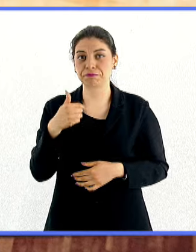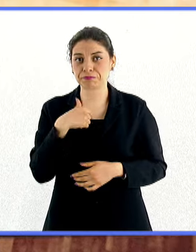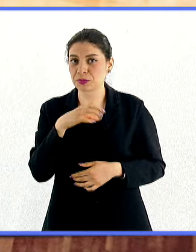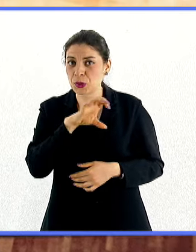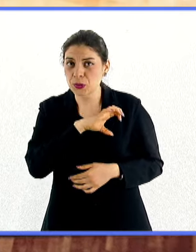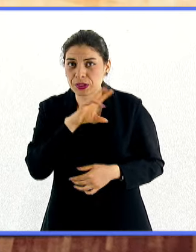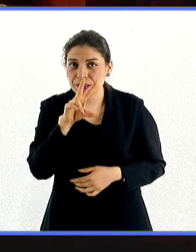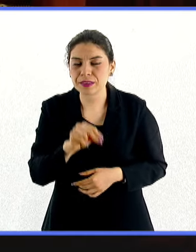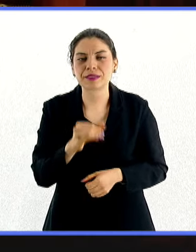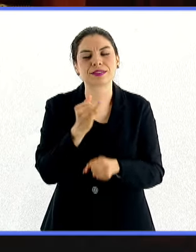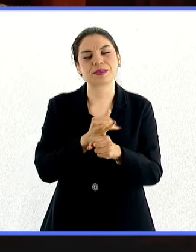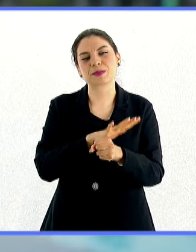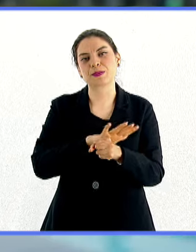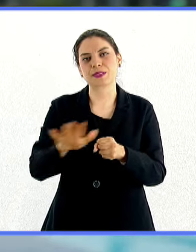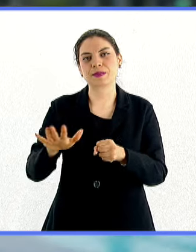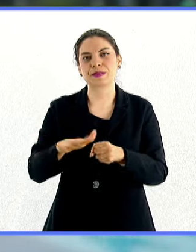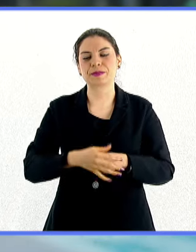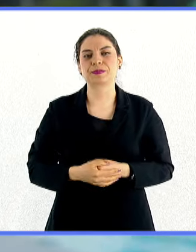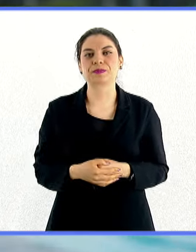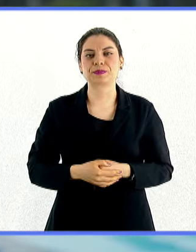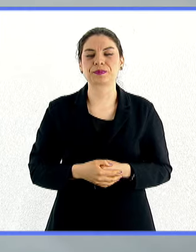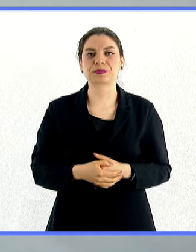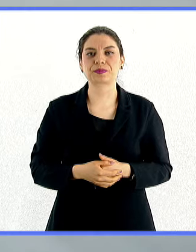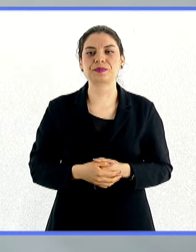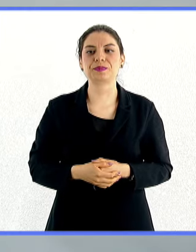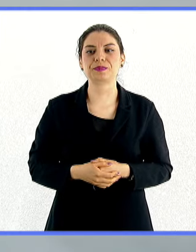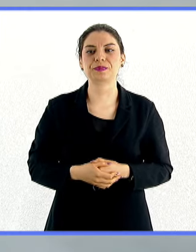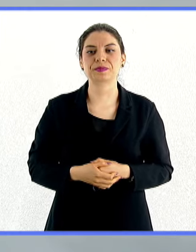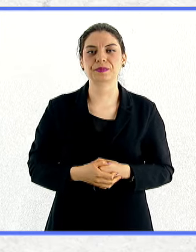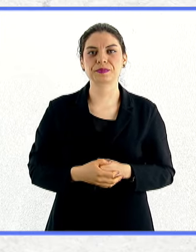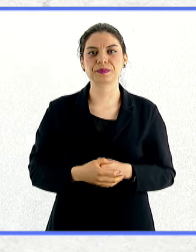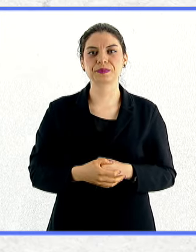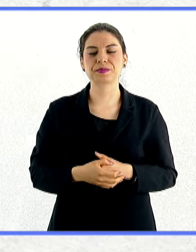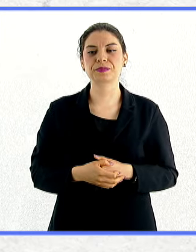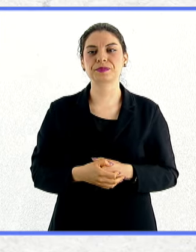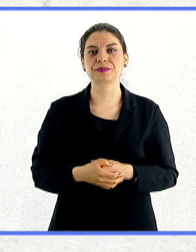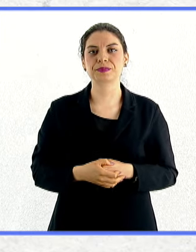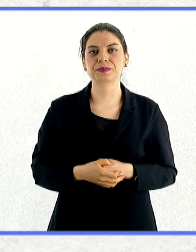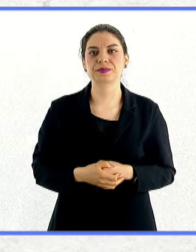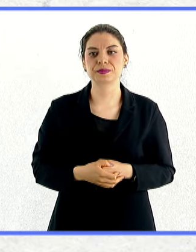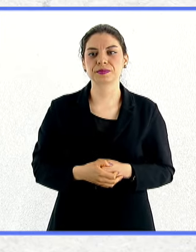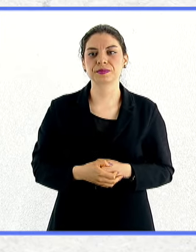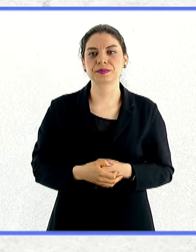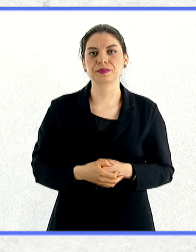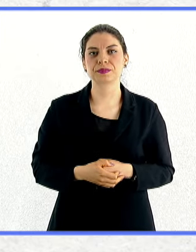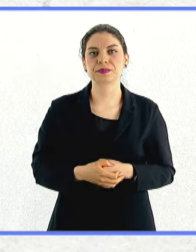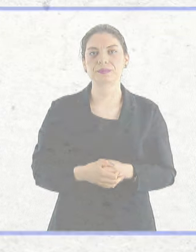no te voy a querer? ¿Cómo no te voy a querer? ¿Cómo no te voy a querer? ¿Cómo no te voy a querer?